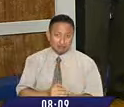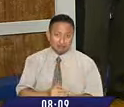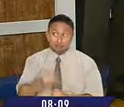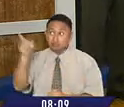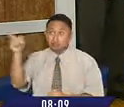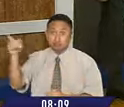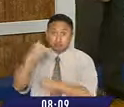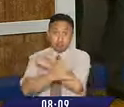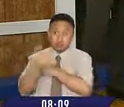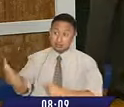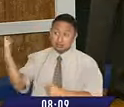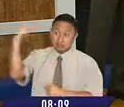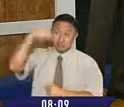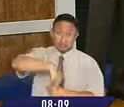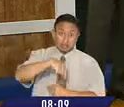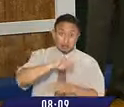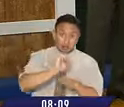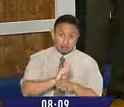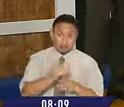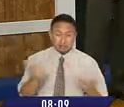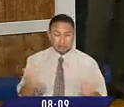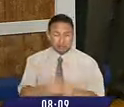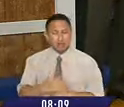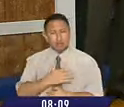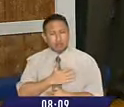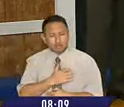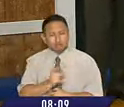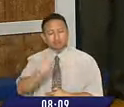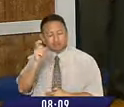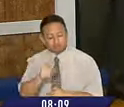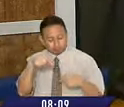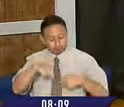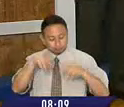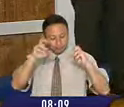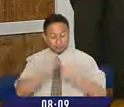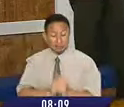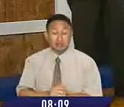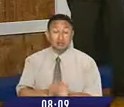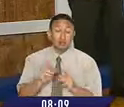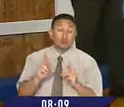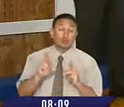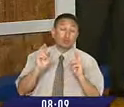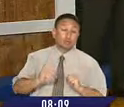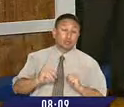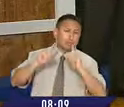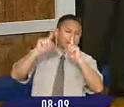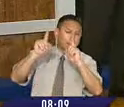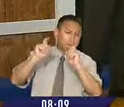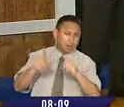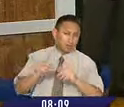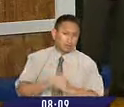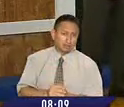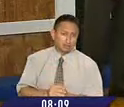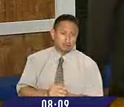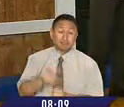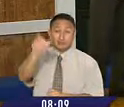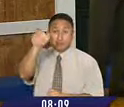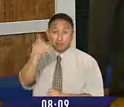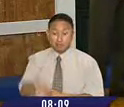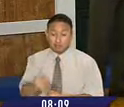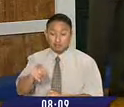y nos traen esa delincuencia acá. Yo insisto en el tema, ojalá hubieran preguntado, ojalá estamos a tiempo. Extranjero que se lo